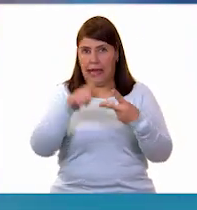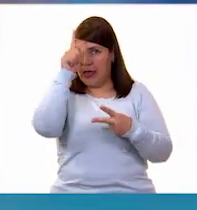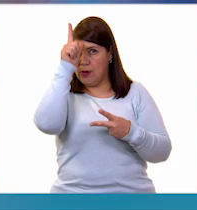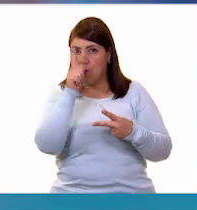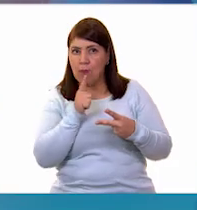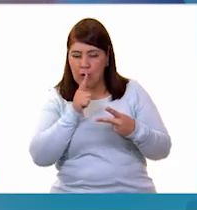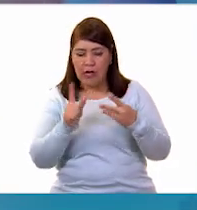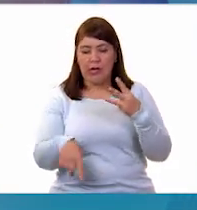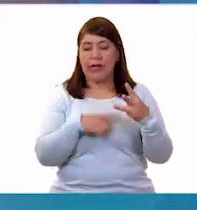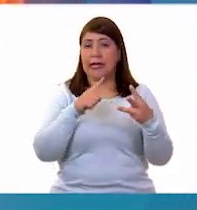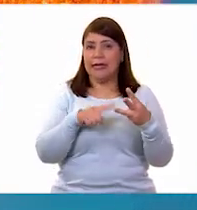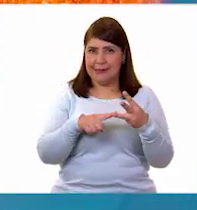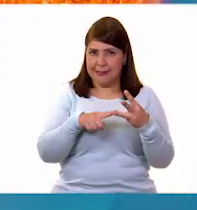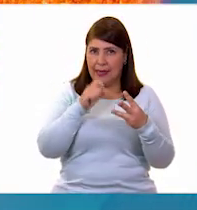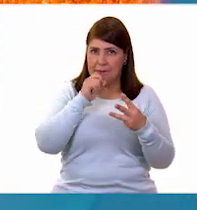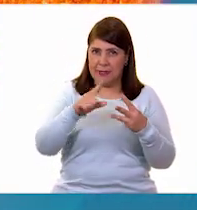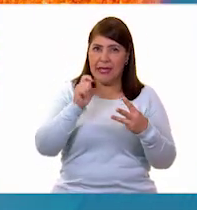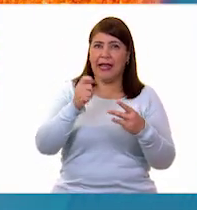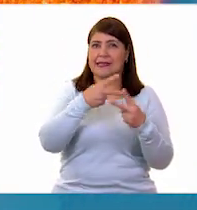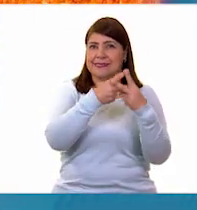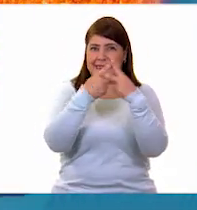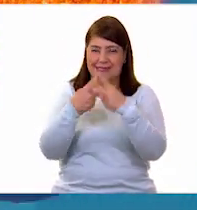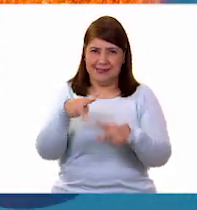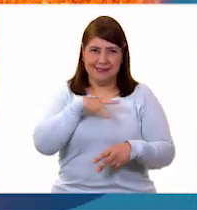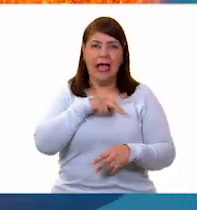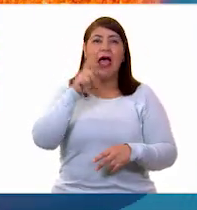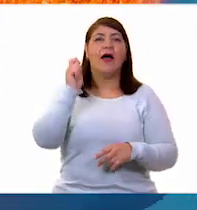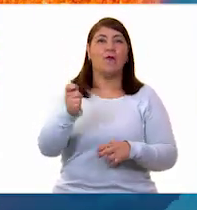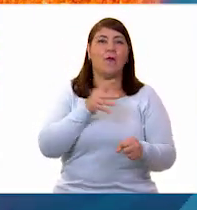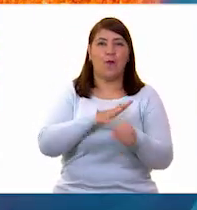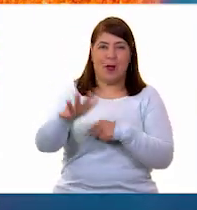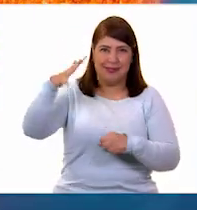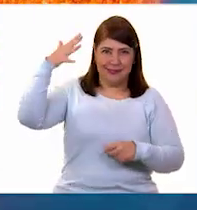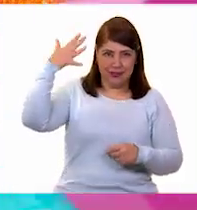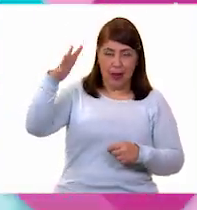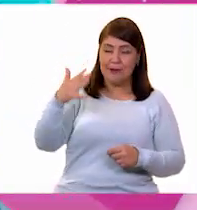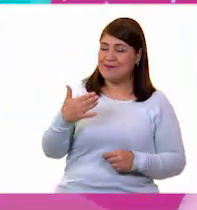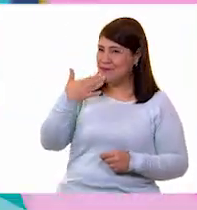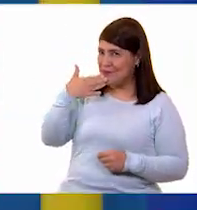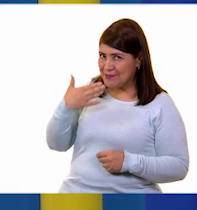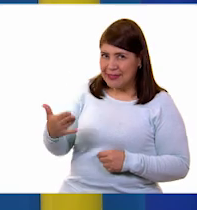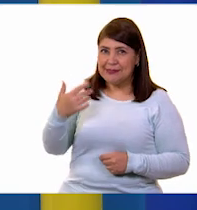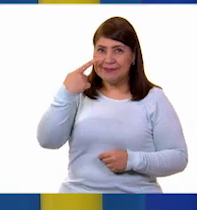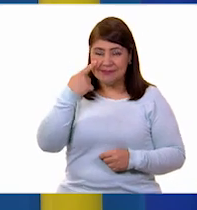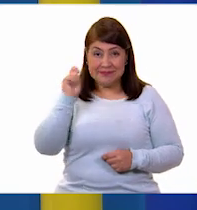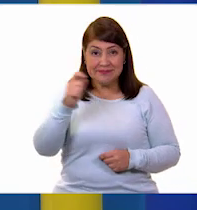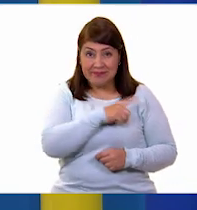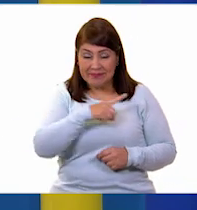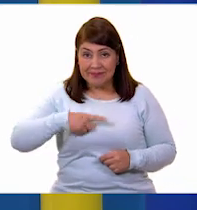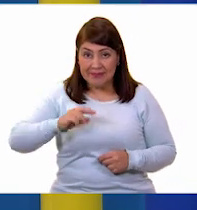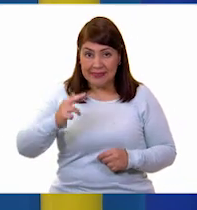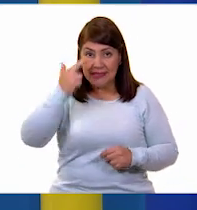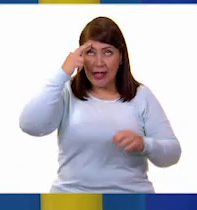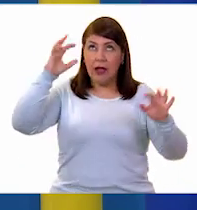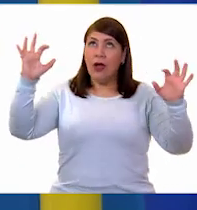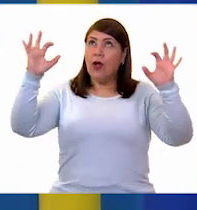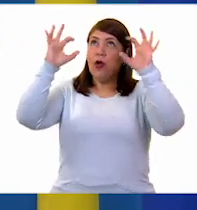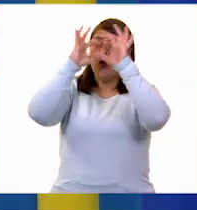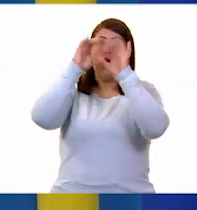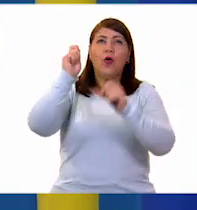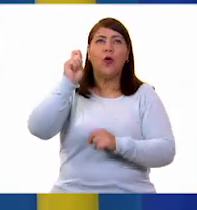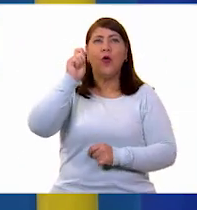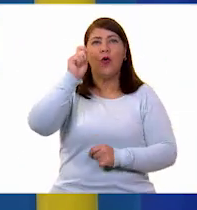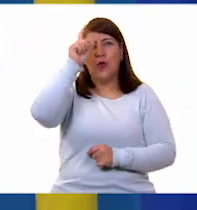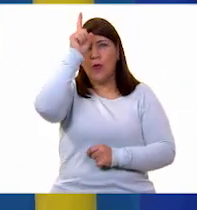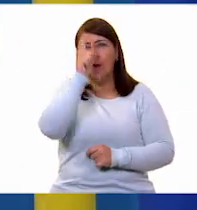la Luna, y nuestra estrella, el Sol. ¡Muy bien! Recordemos que un eclipse lunar se produce